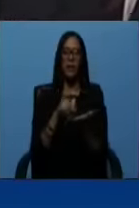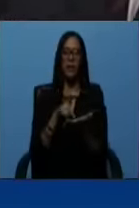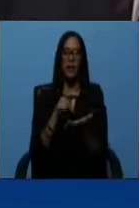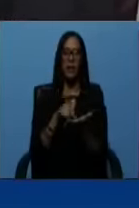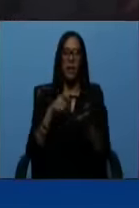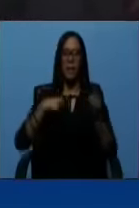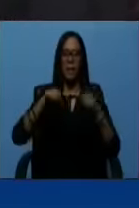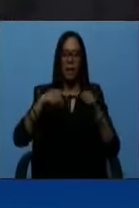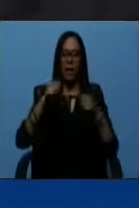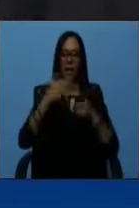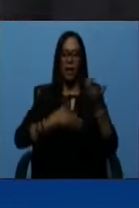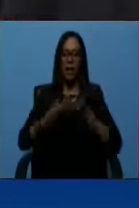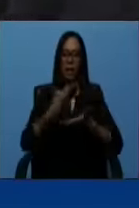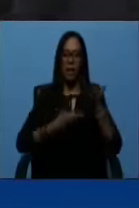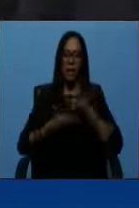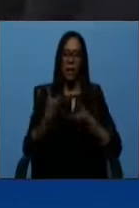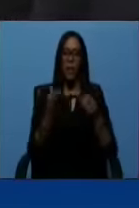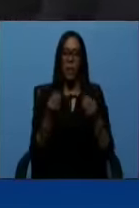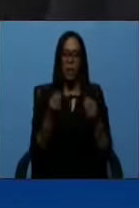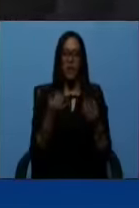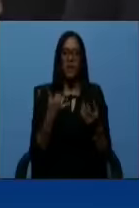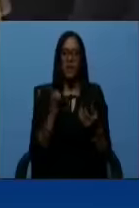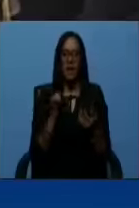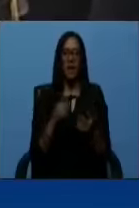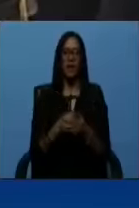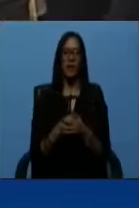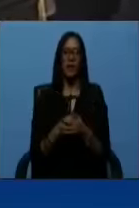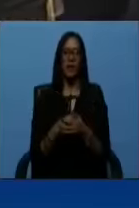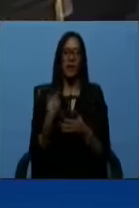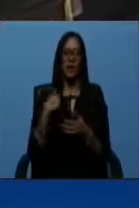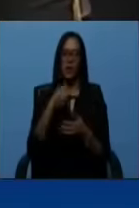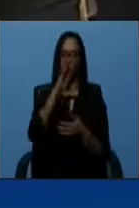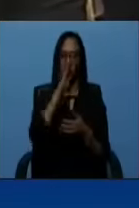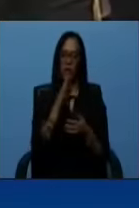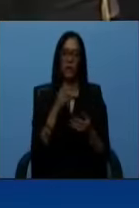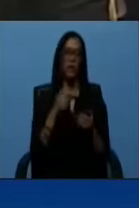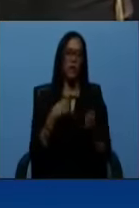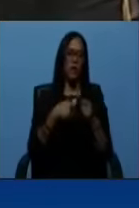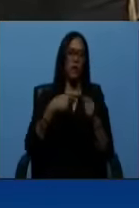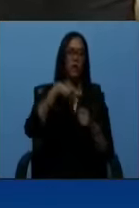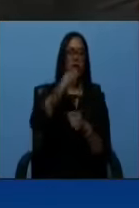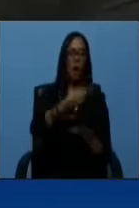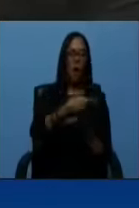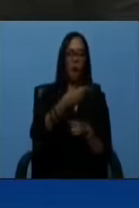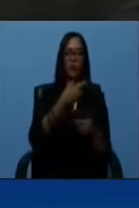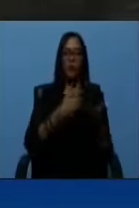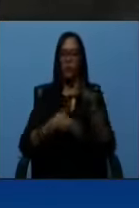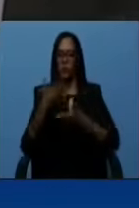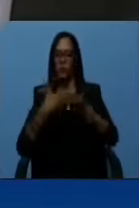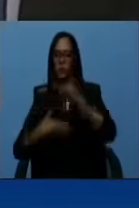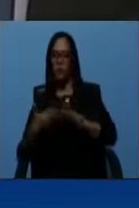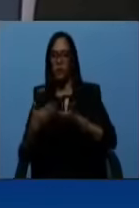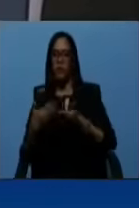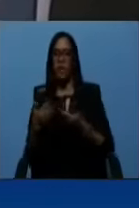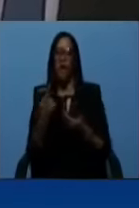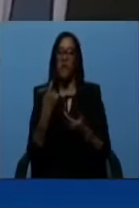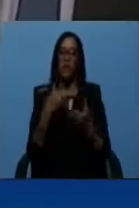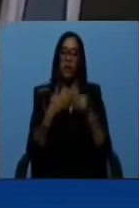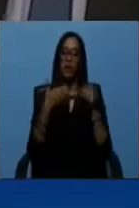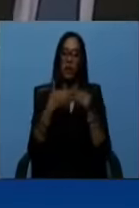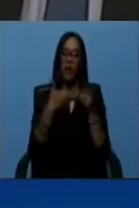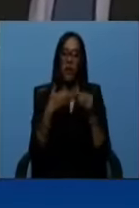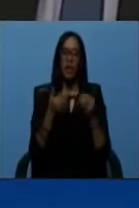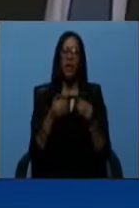mercado cambiario. Muchas veces hay excedentes que tienen unos bancos, se los pueden vender a otros. Otras veces hay más bien falta de divisas, así que va a